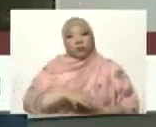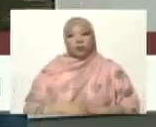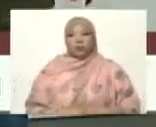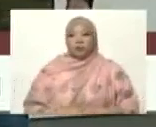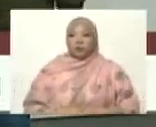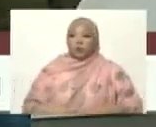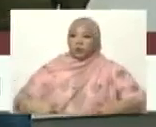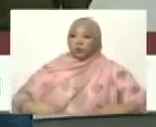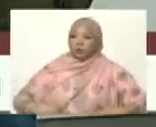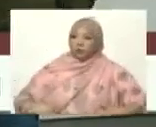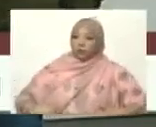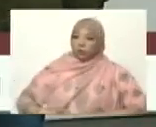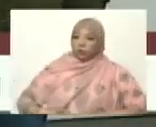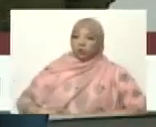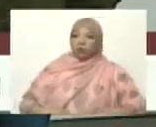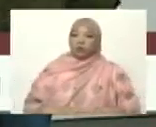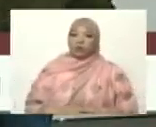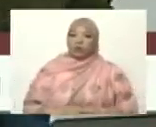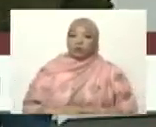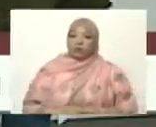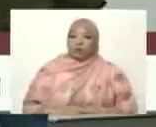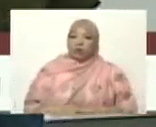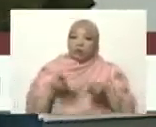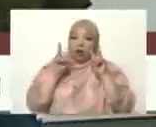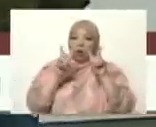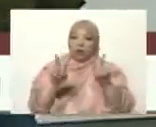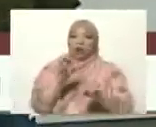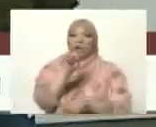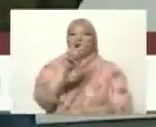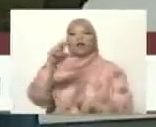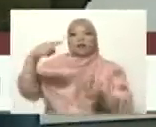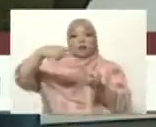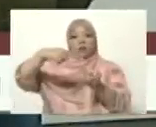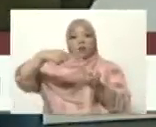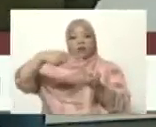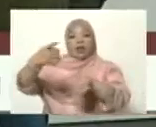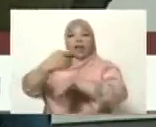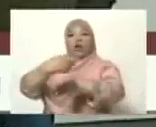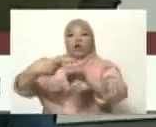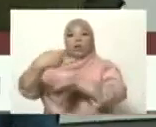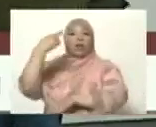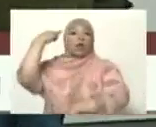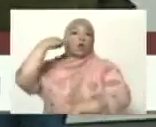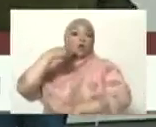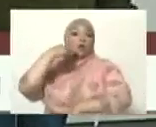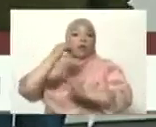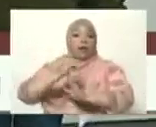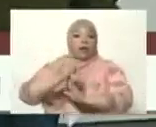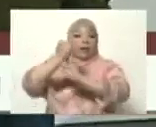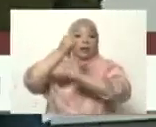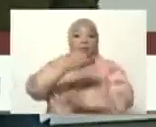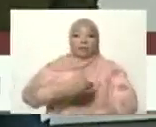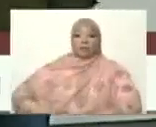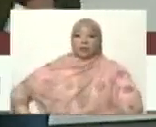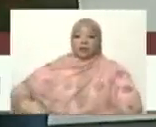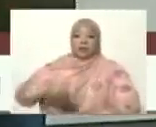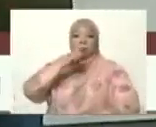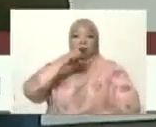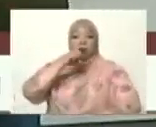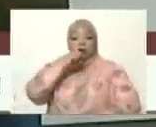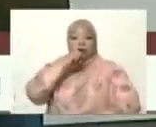siguiendo a través de BTV, que el gobierno bolivariano que dirige el presidente Nicolás pues tiene